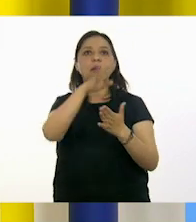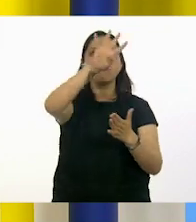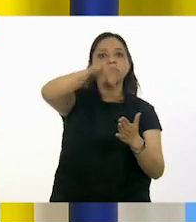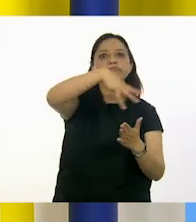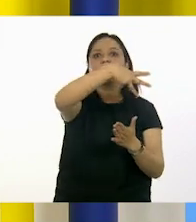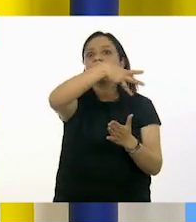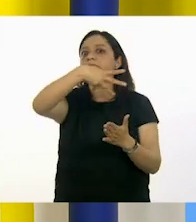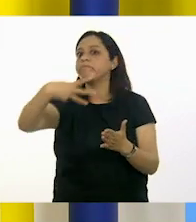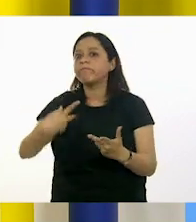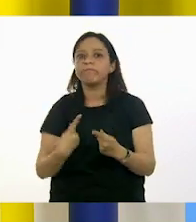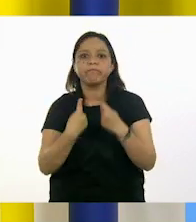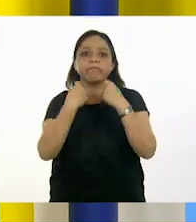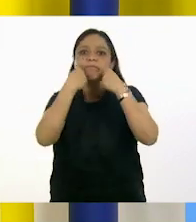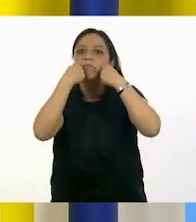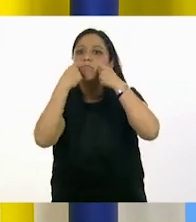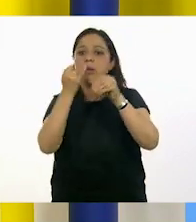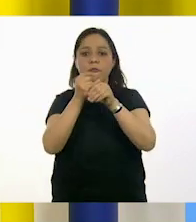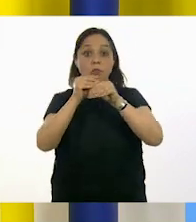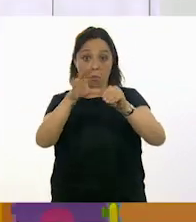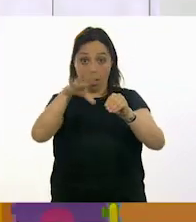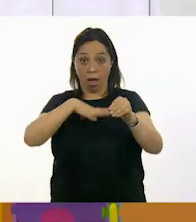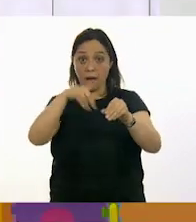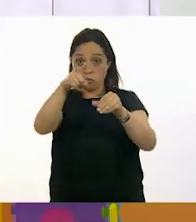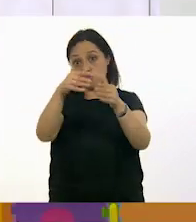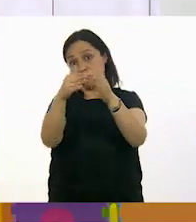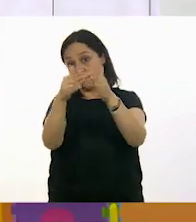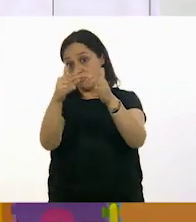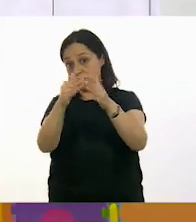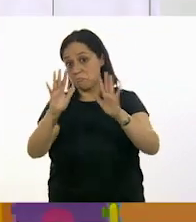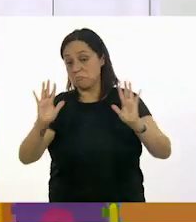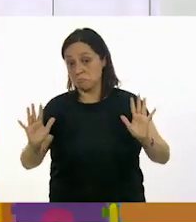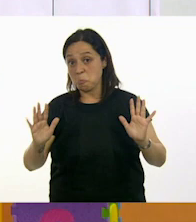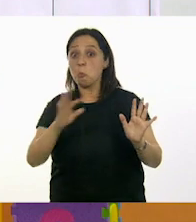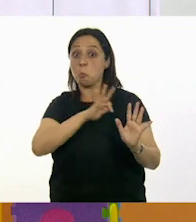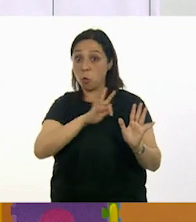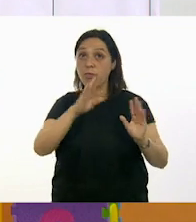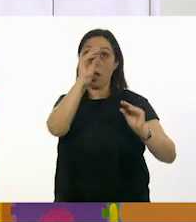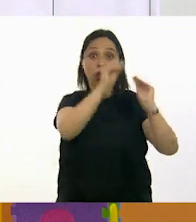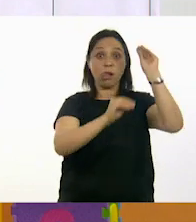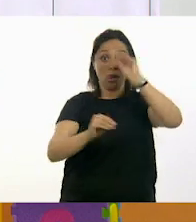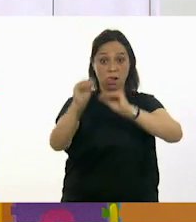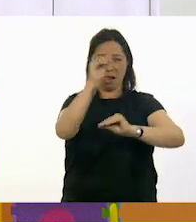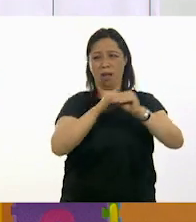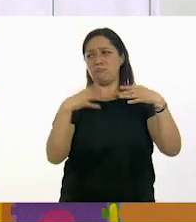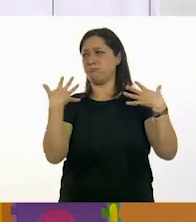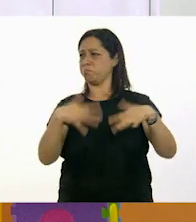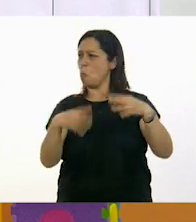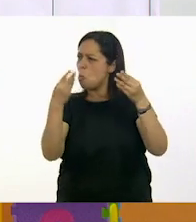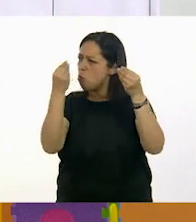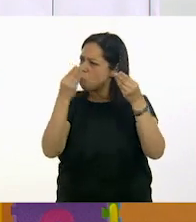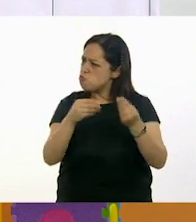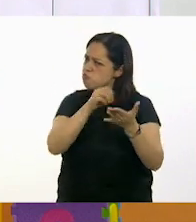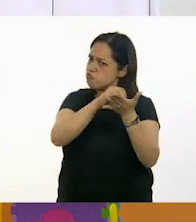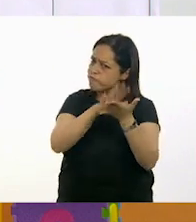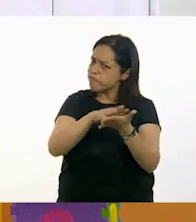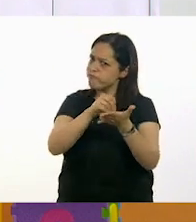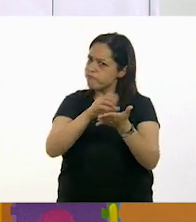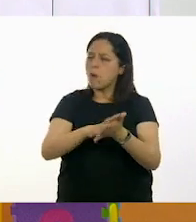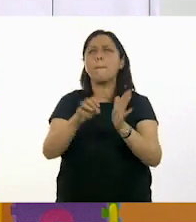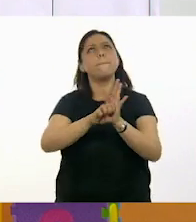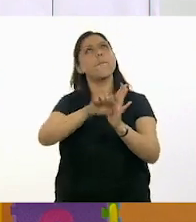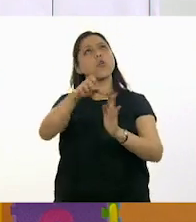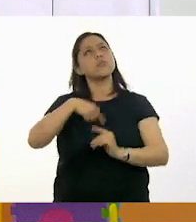cualquier instrucción o información que ustedes tengan en casa. Cierto. Ay, podrían ser muchísimas cosas. Por